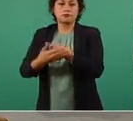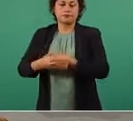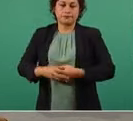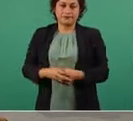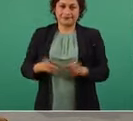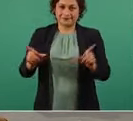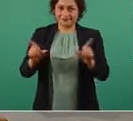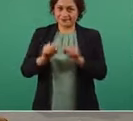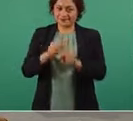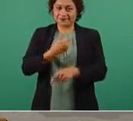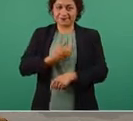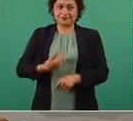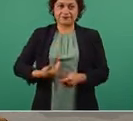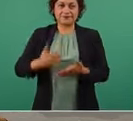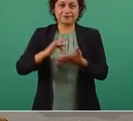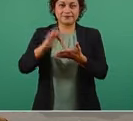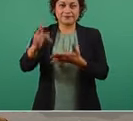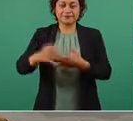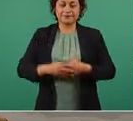Gracias.